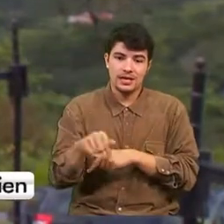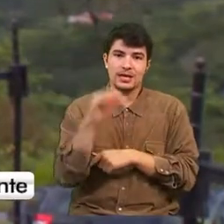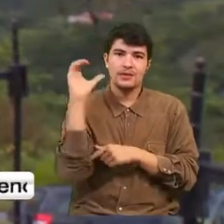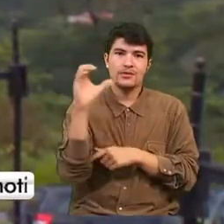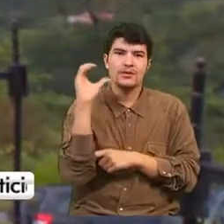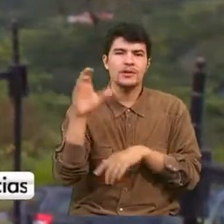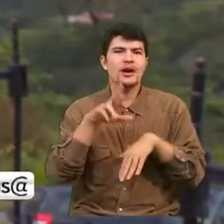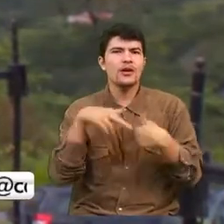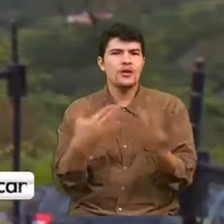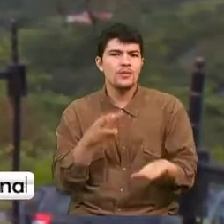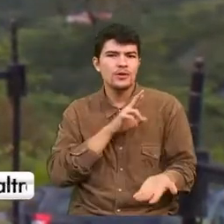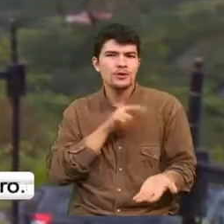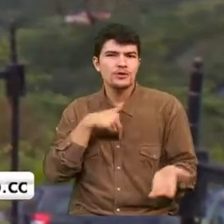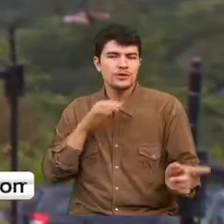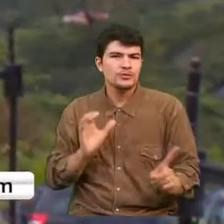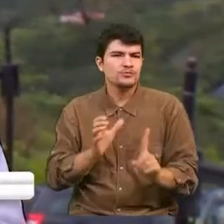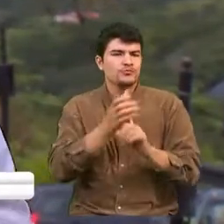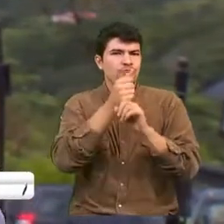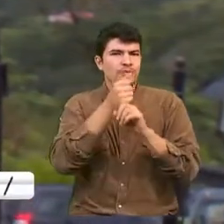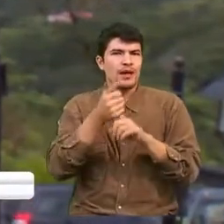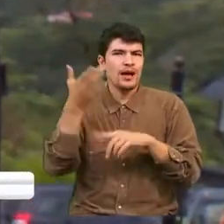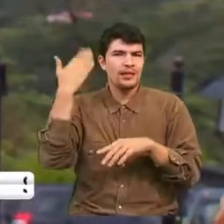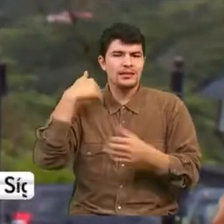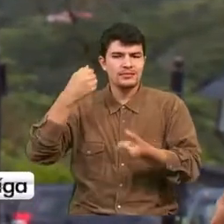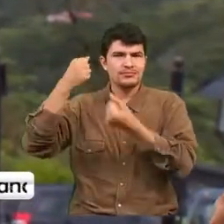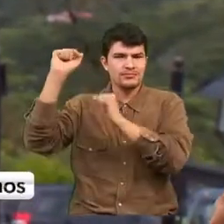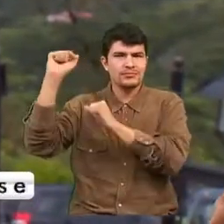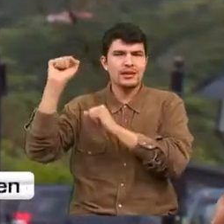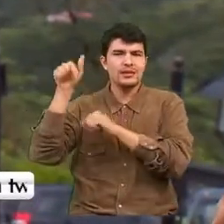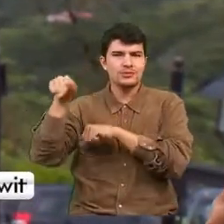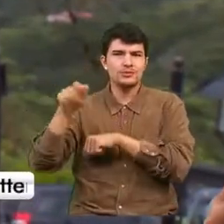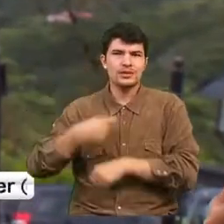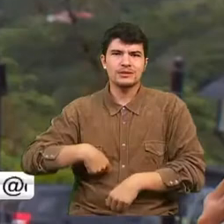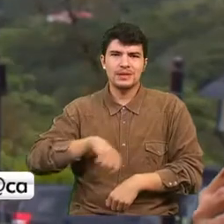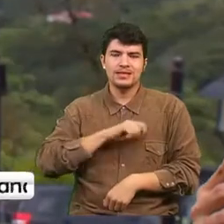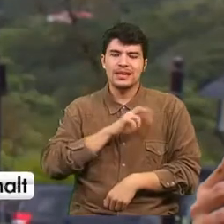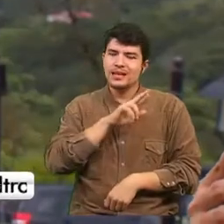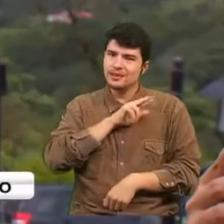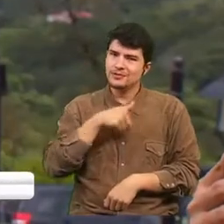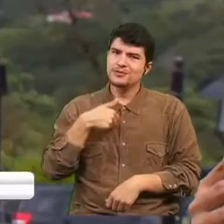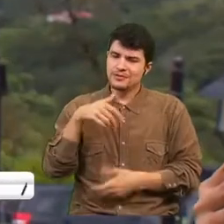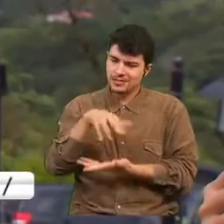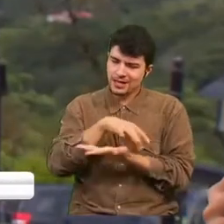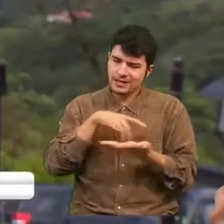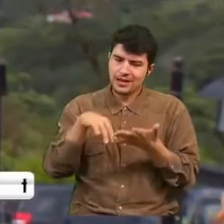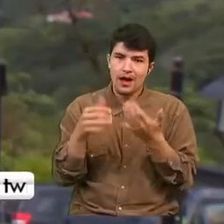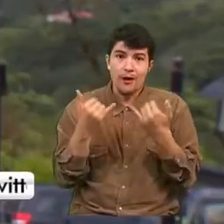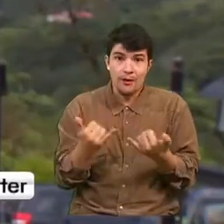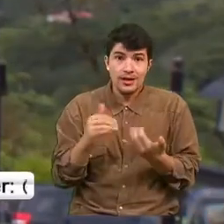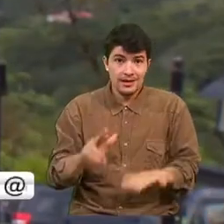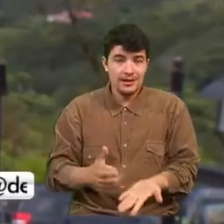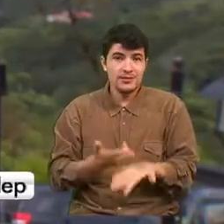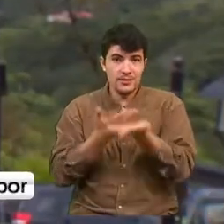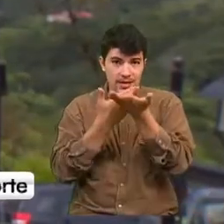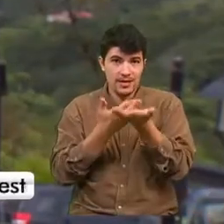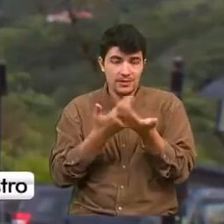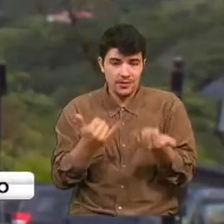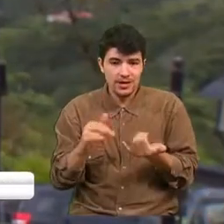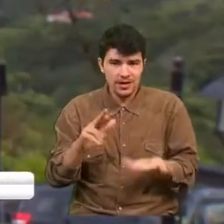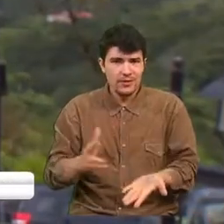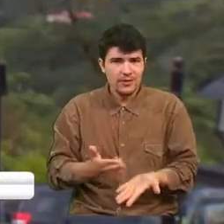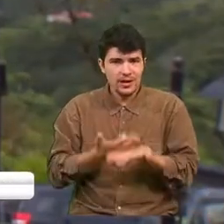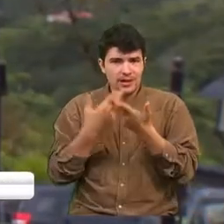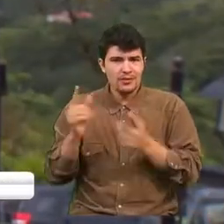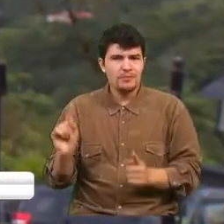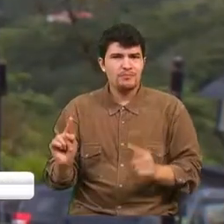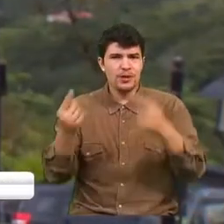nosotros logramos levantarnos frente a la conquista española y demás, y eso es lo que fuimos los santandereanos. Hoy estamos recuperando lo pioneros que fuimos en